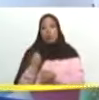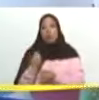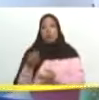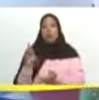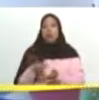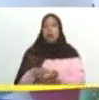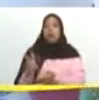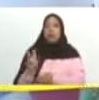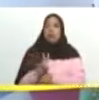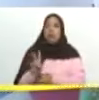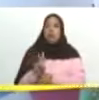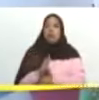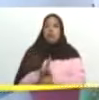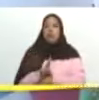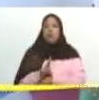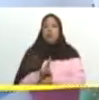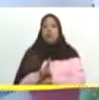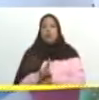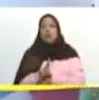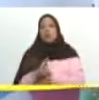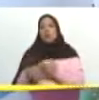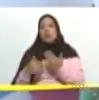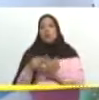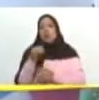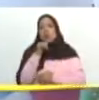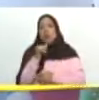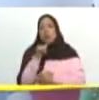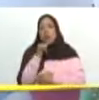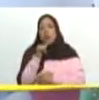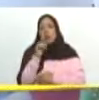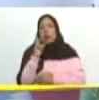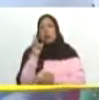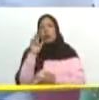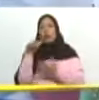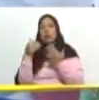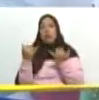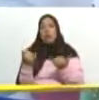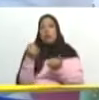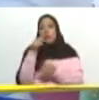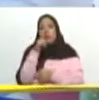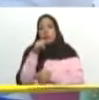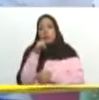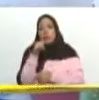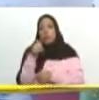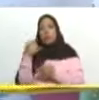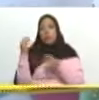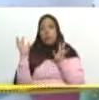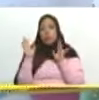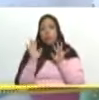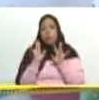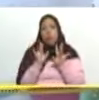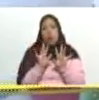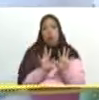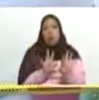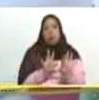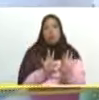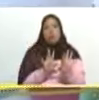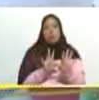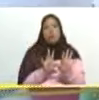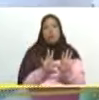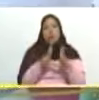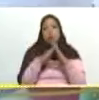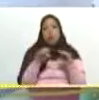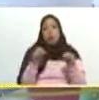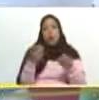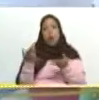reversar toda la migración, o buena parte, un porcentaje altísimo de esa migración. Así lo dije ahí. Levántense todas